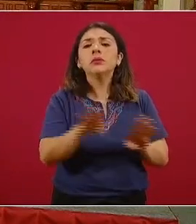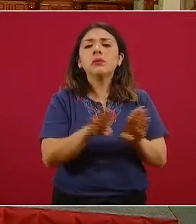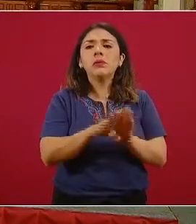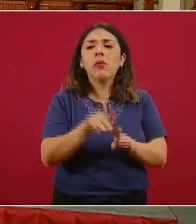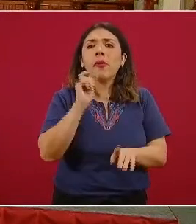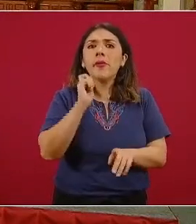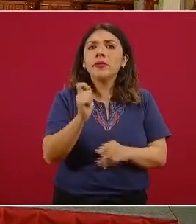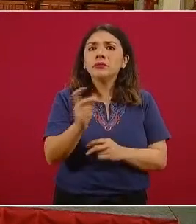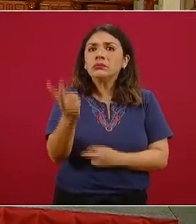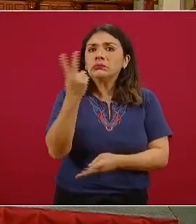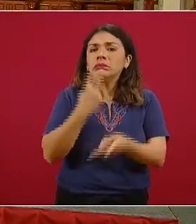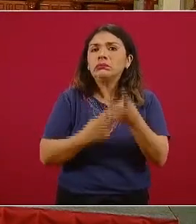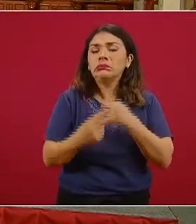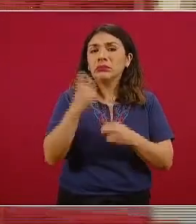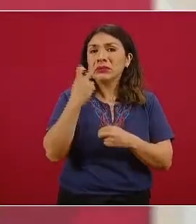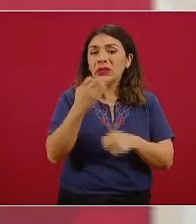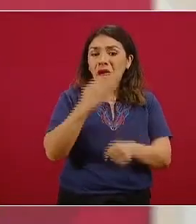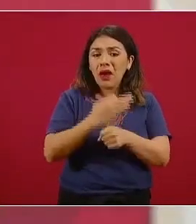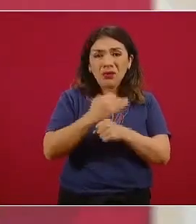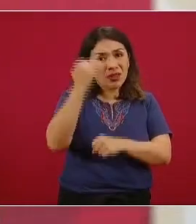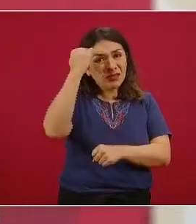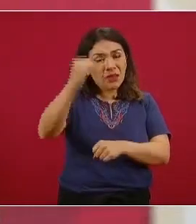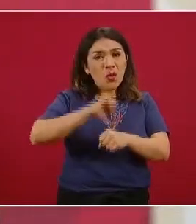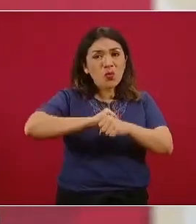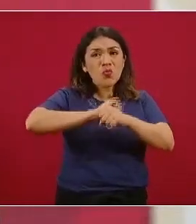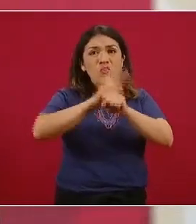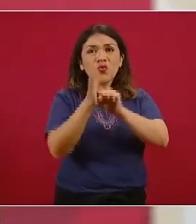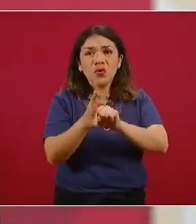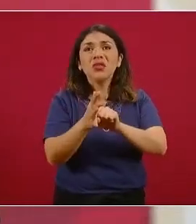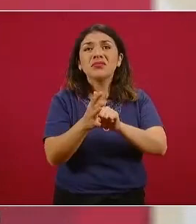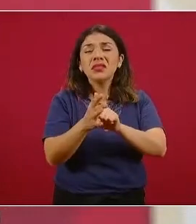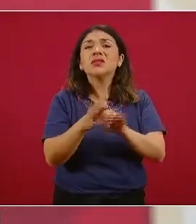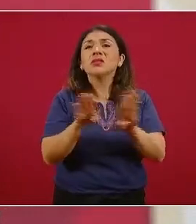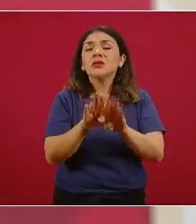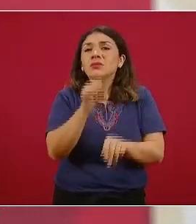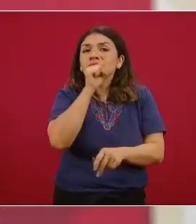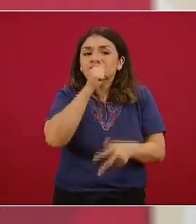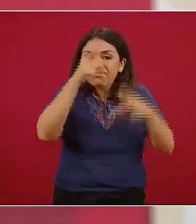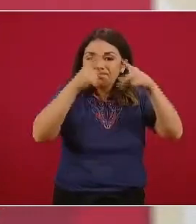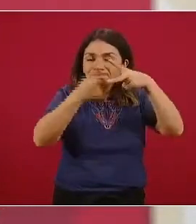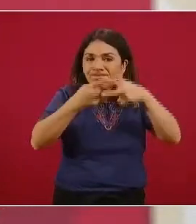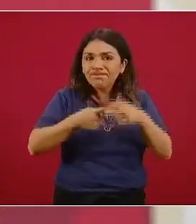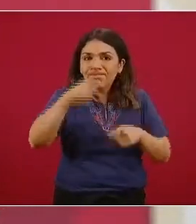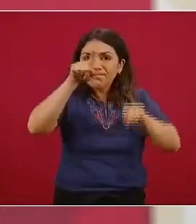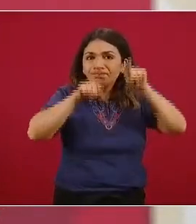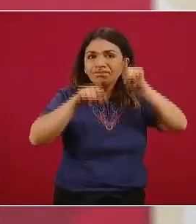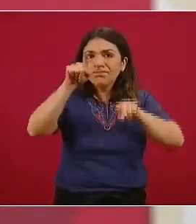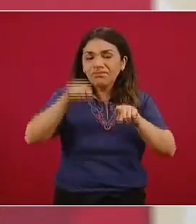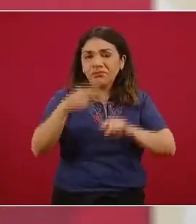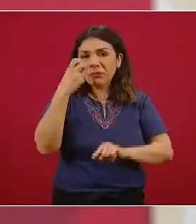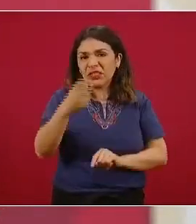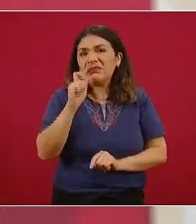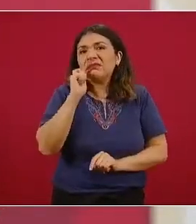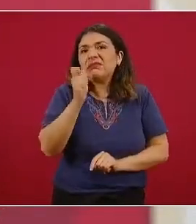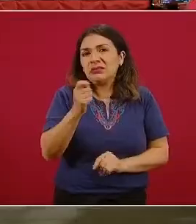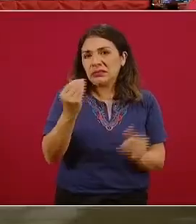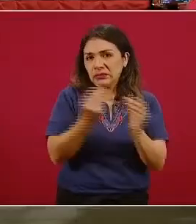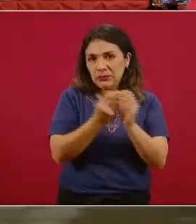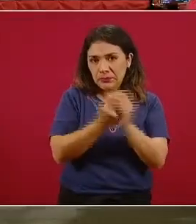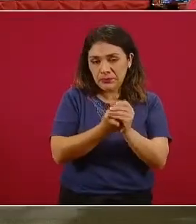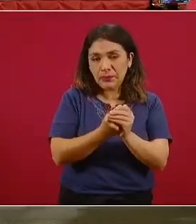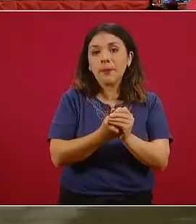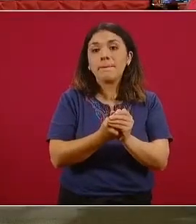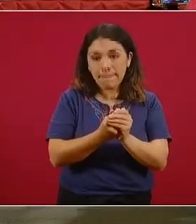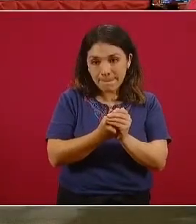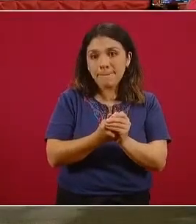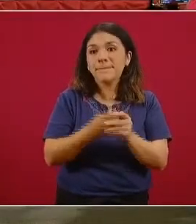que ha tenido la pandemia por COVID en los indicadores y las estimaciones correspondientes.